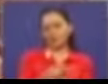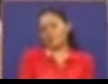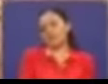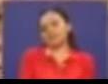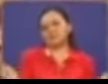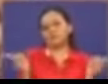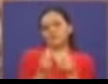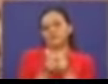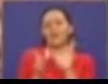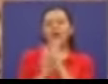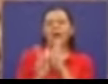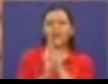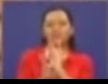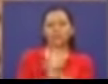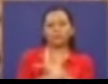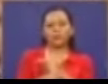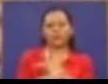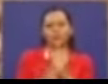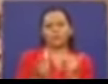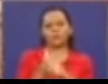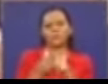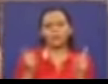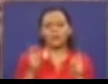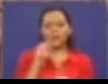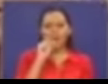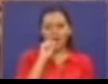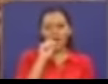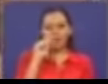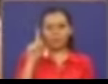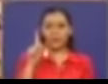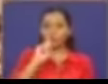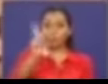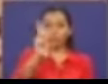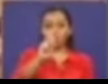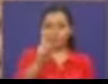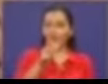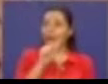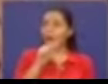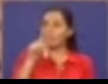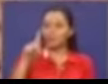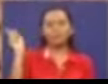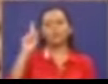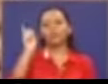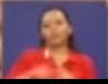presidente. Alerta Productos, eso es todo. No, porque las siglas son AP, entonces los opositores van a sufrir, hermano. Sí.